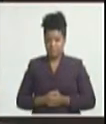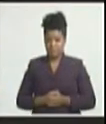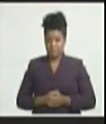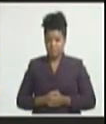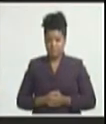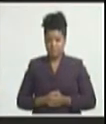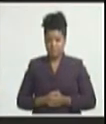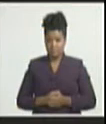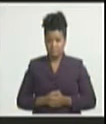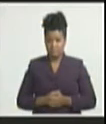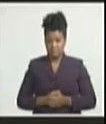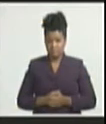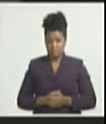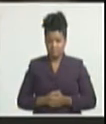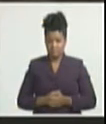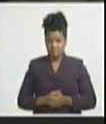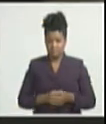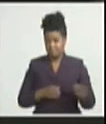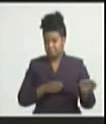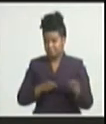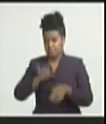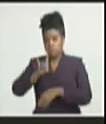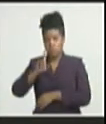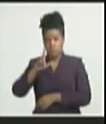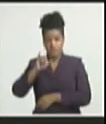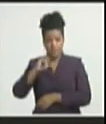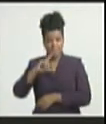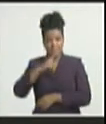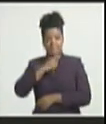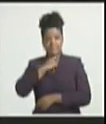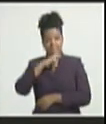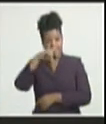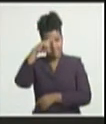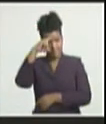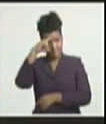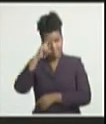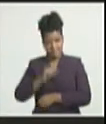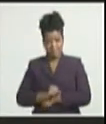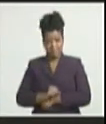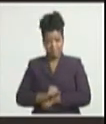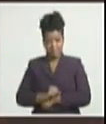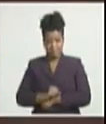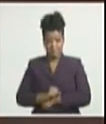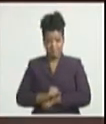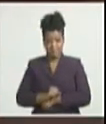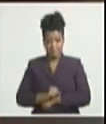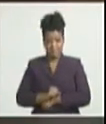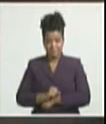Ulises Vilarte de Nacimiento.